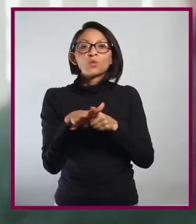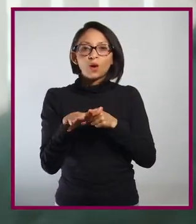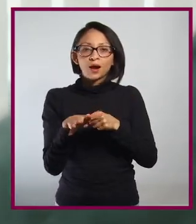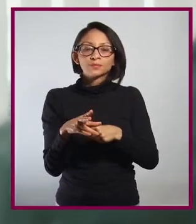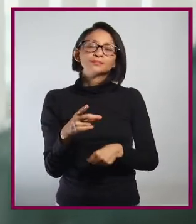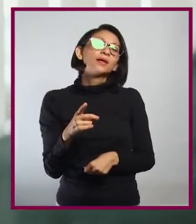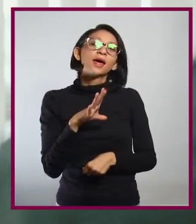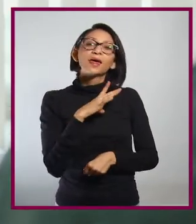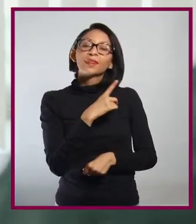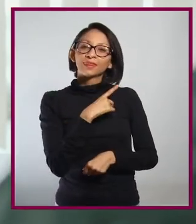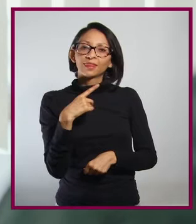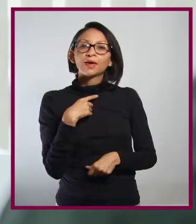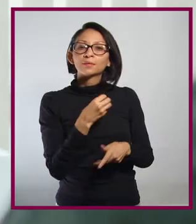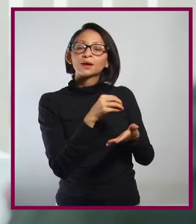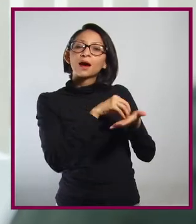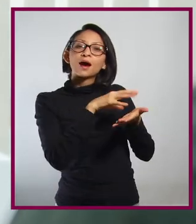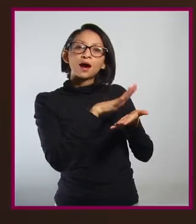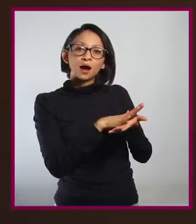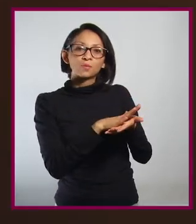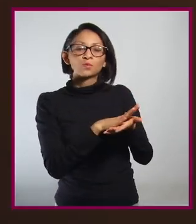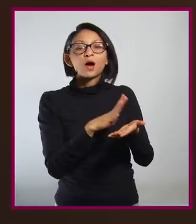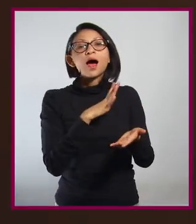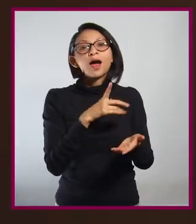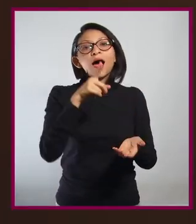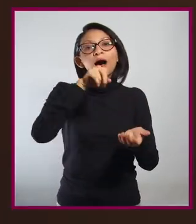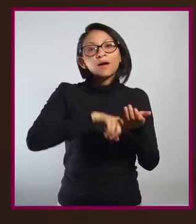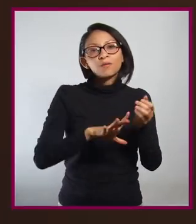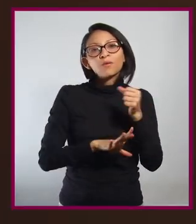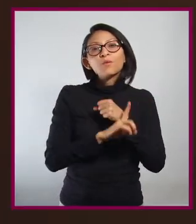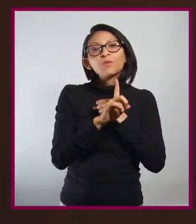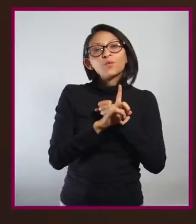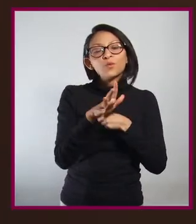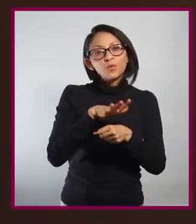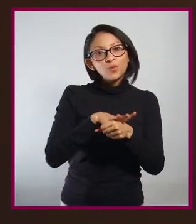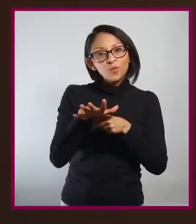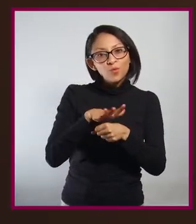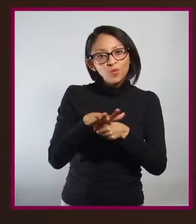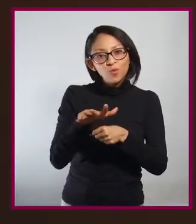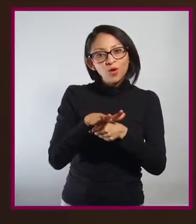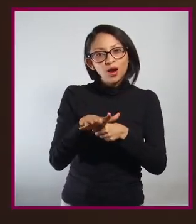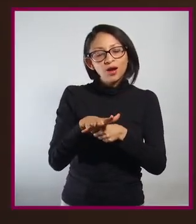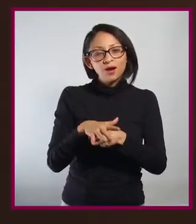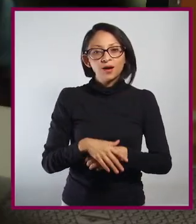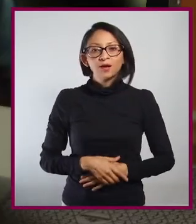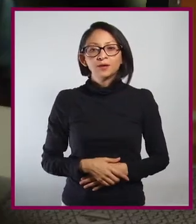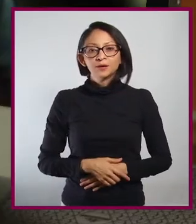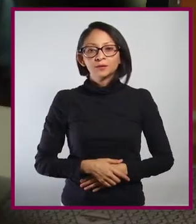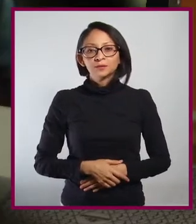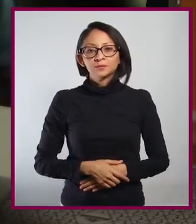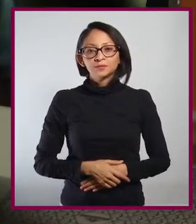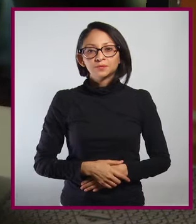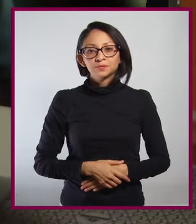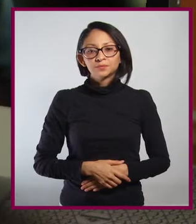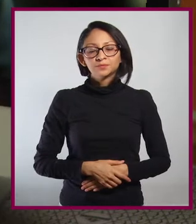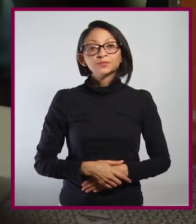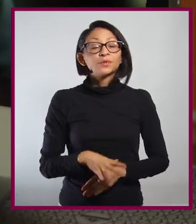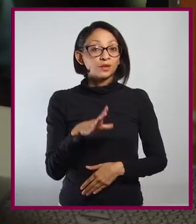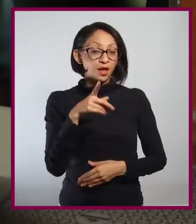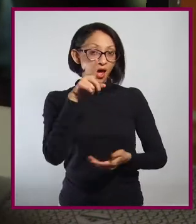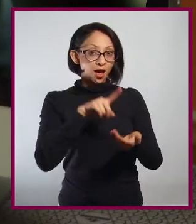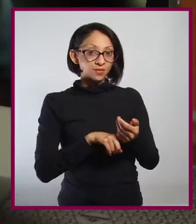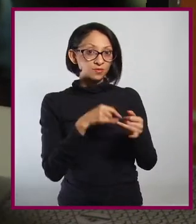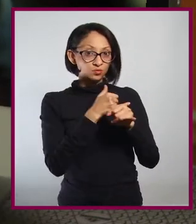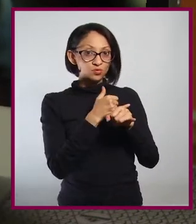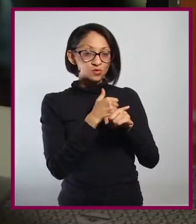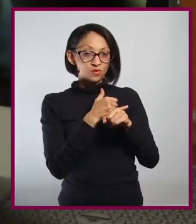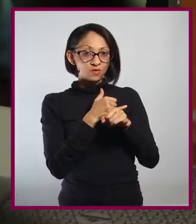usan un abordaje por problemas. Entonces, el paciente acude por tos y toda